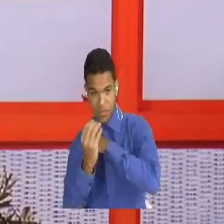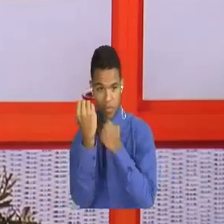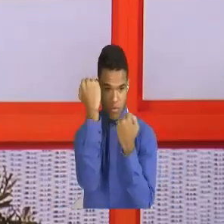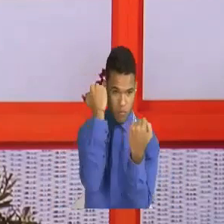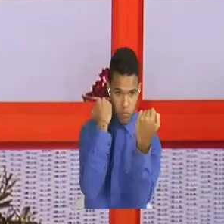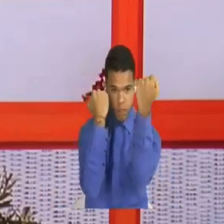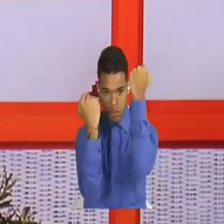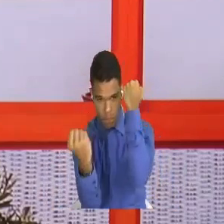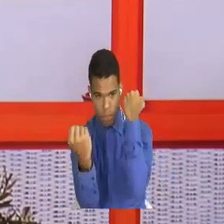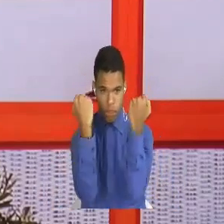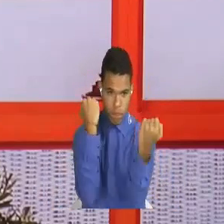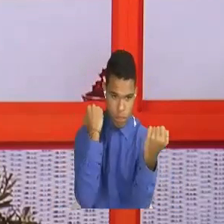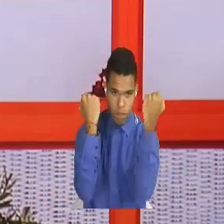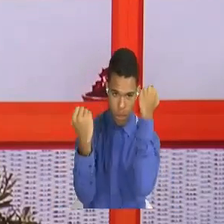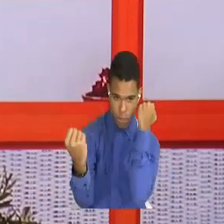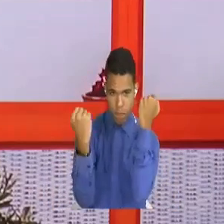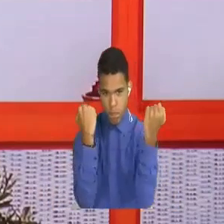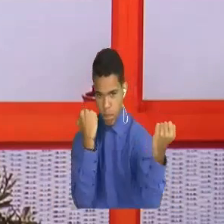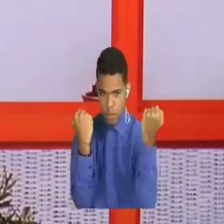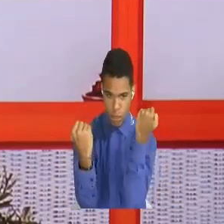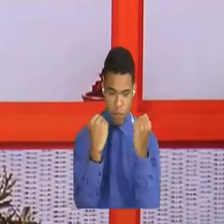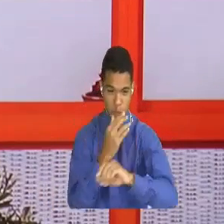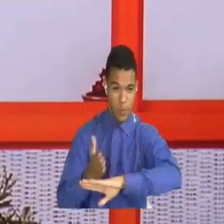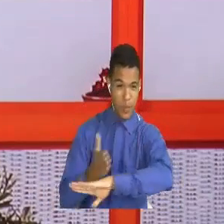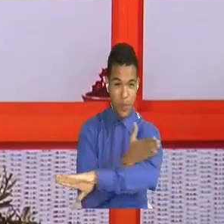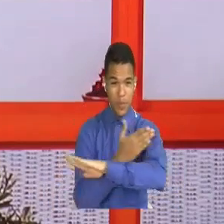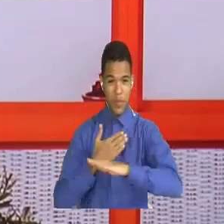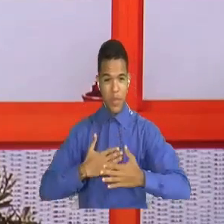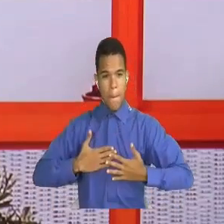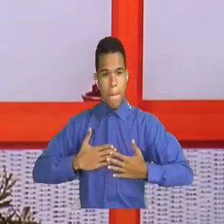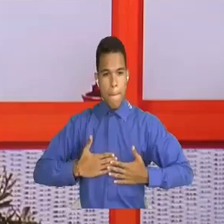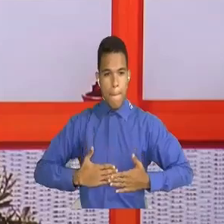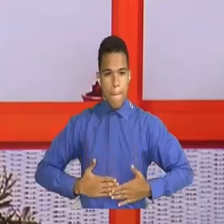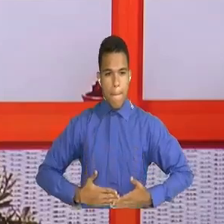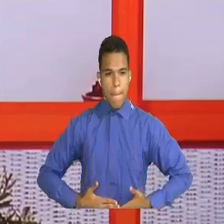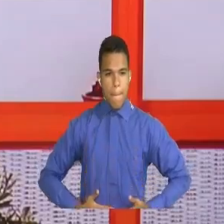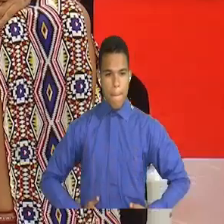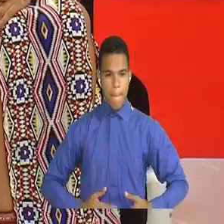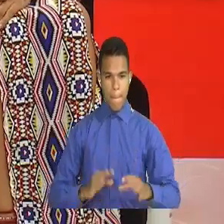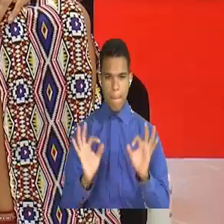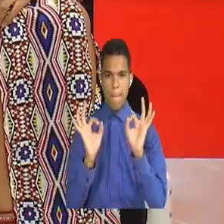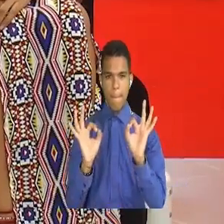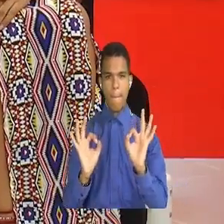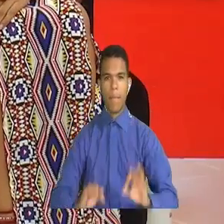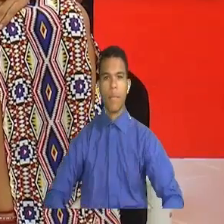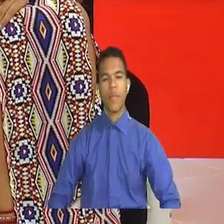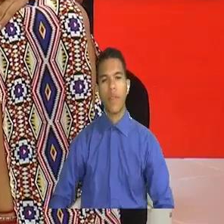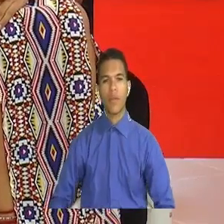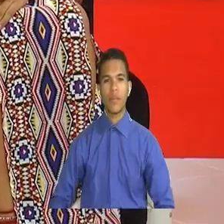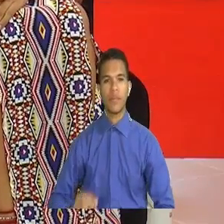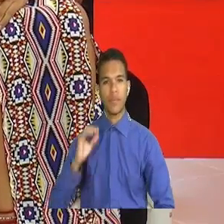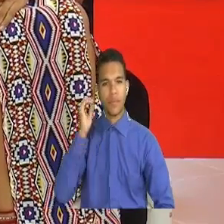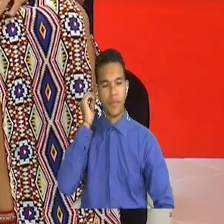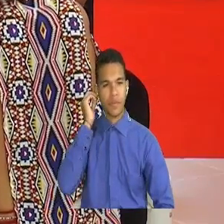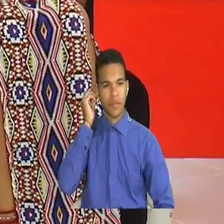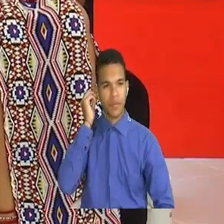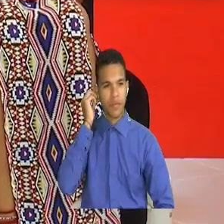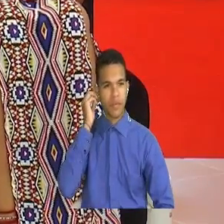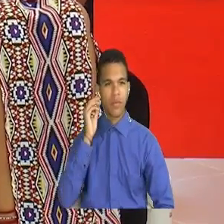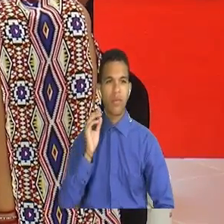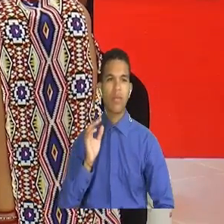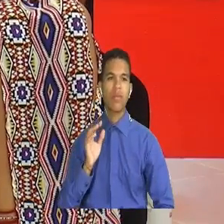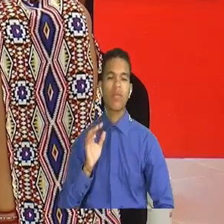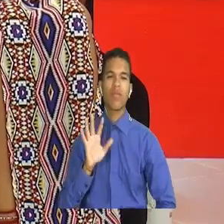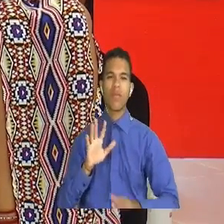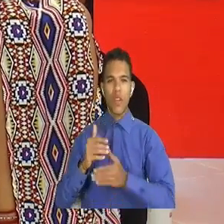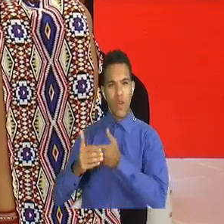ejercicio, el gimnasio. Entonces ese es el tratamiento que más nos piden, la marcación abdominal. Este tipo de tratamiento, o sea,